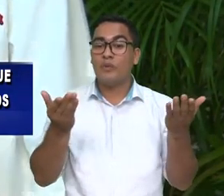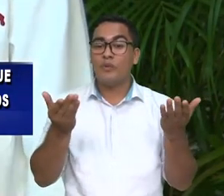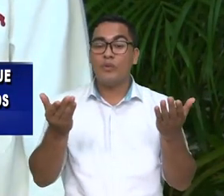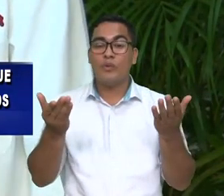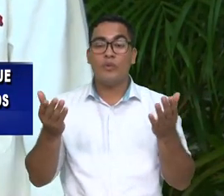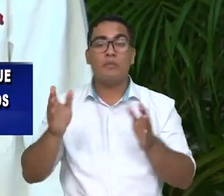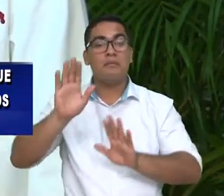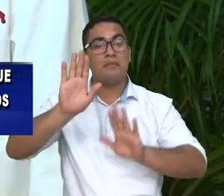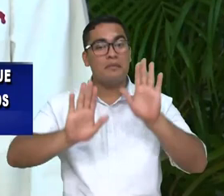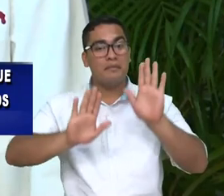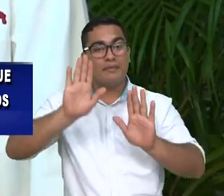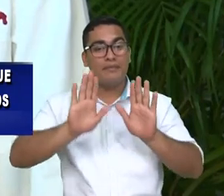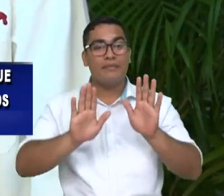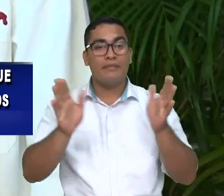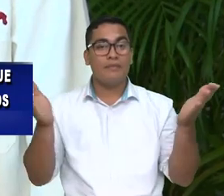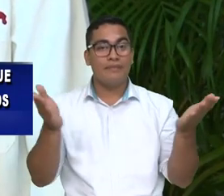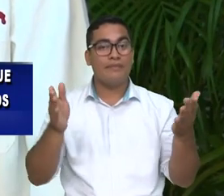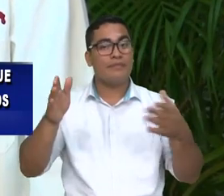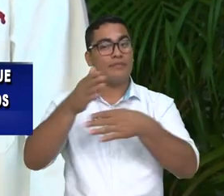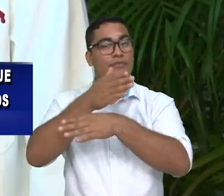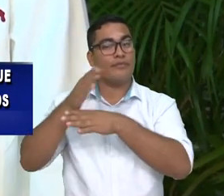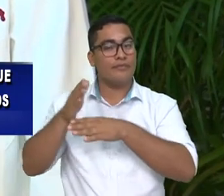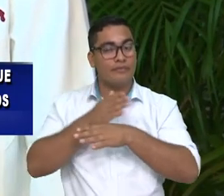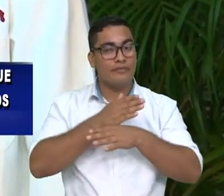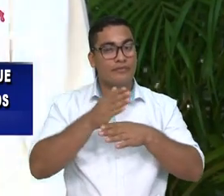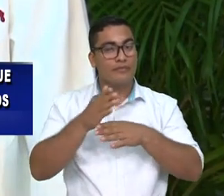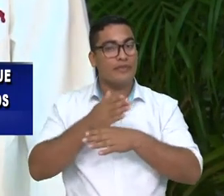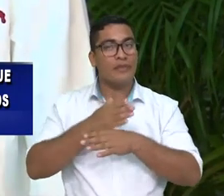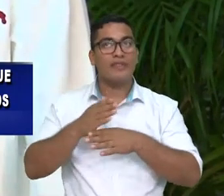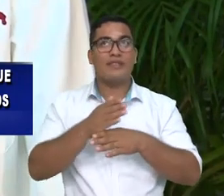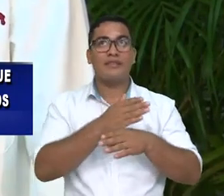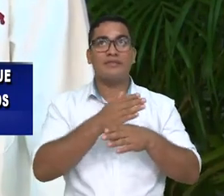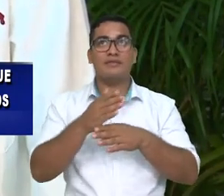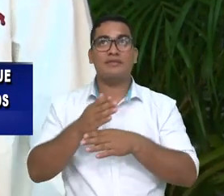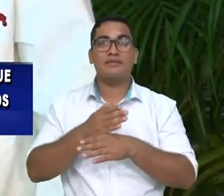participación de todos los frentes,